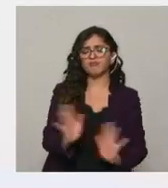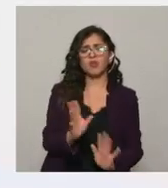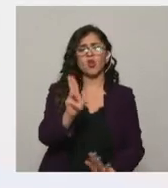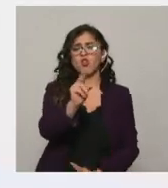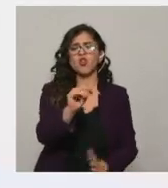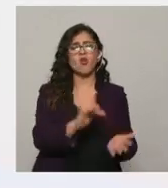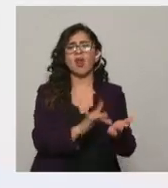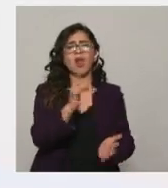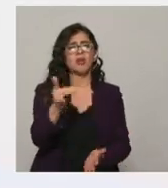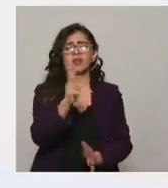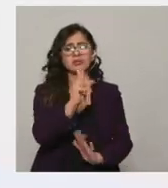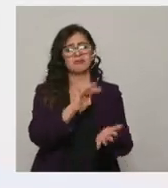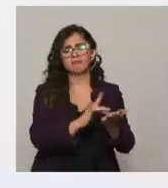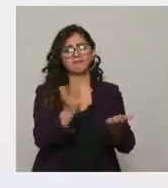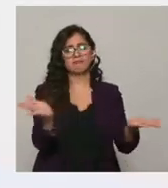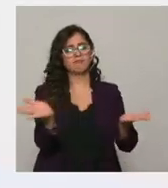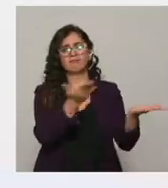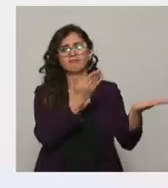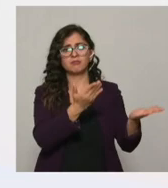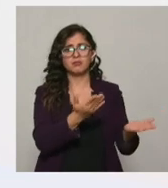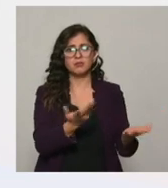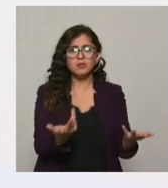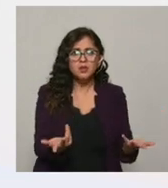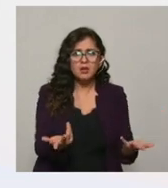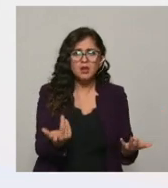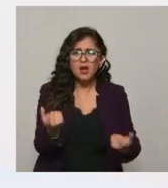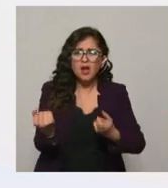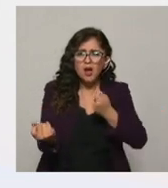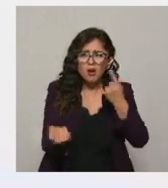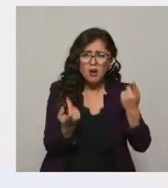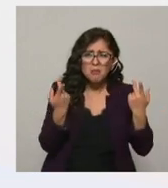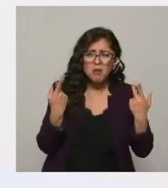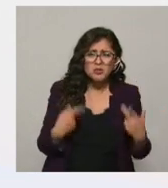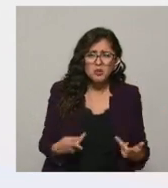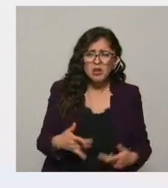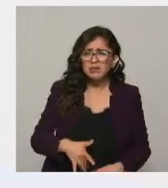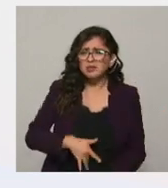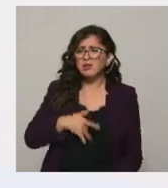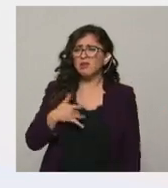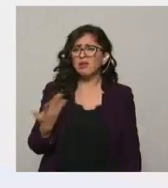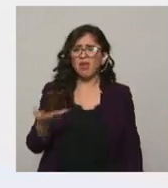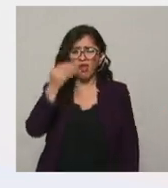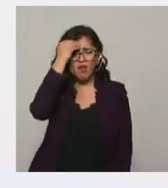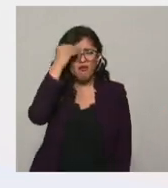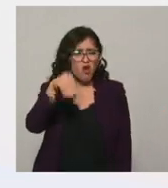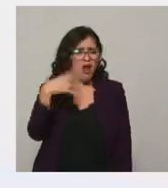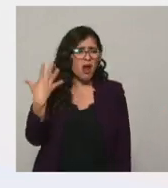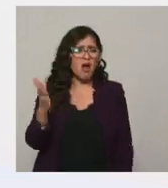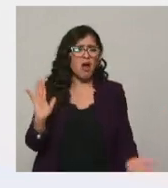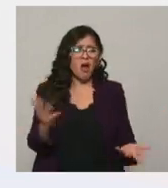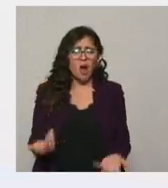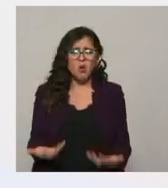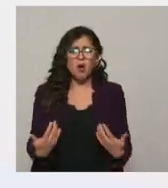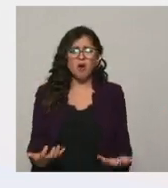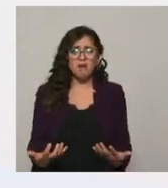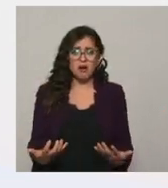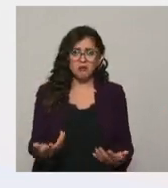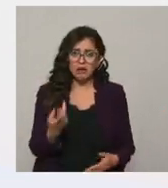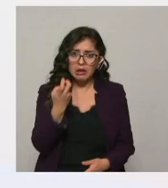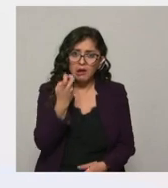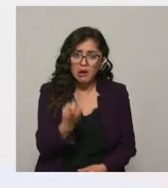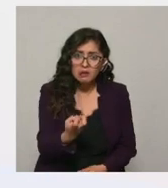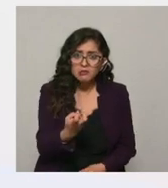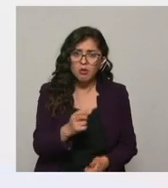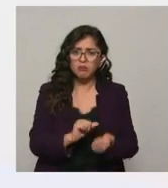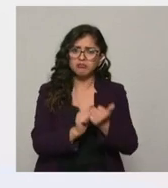¿no? Entonces, con todo lo que les da hueva, porque les da hueva, y perdón la palabra, pero esa es la verdad. Les da